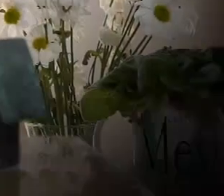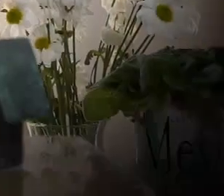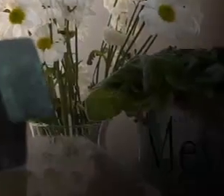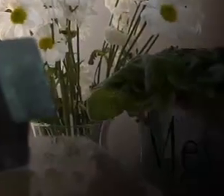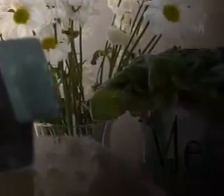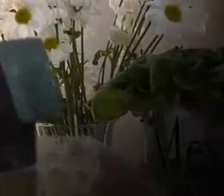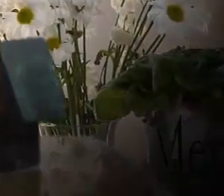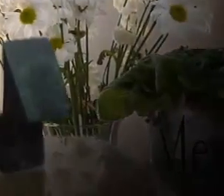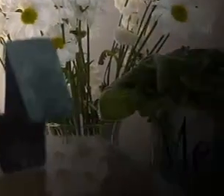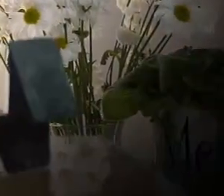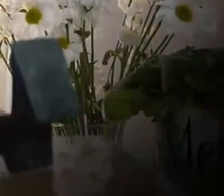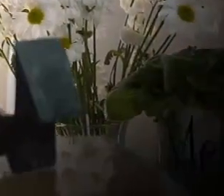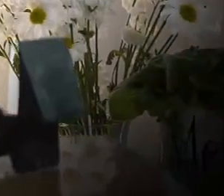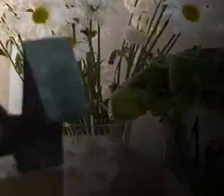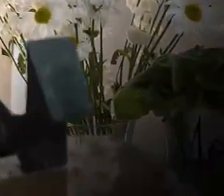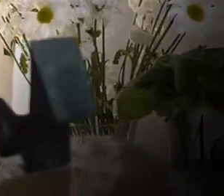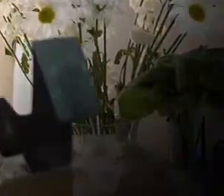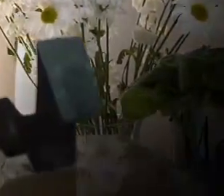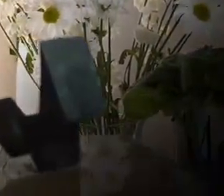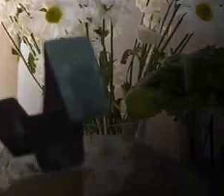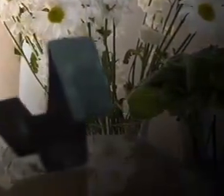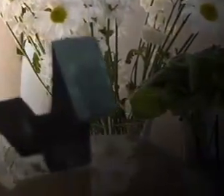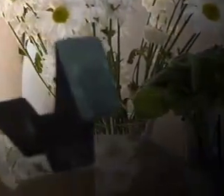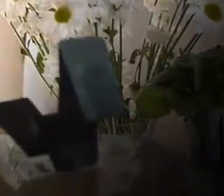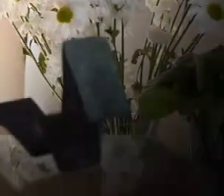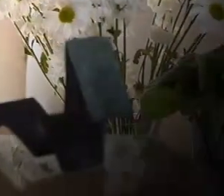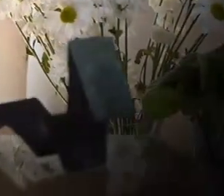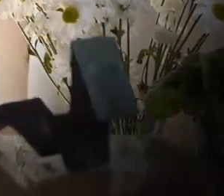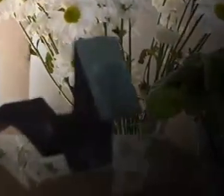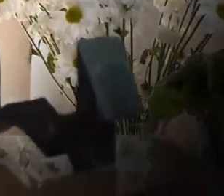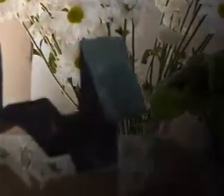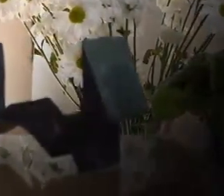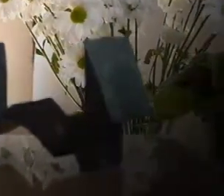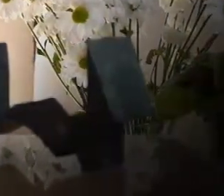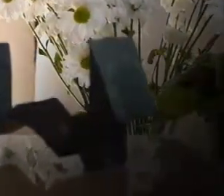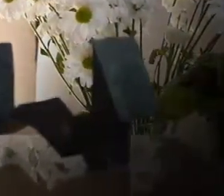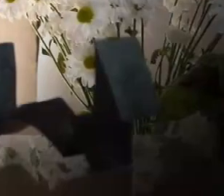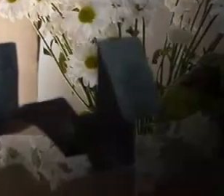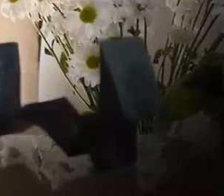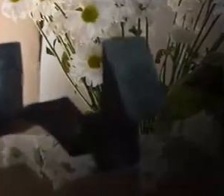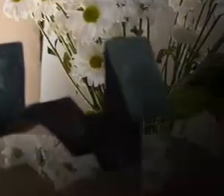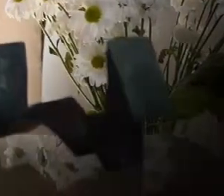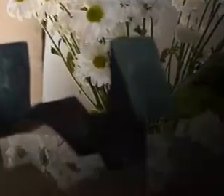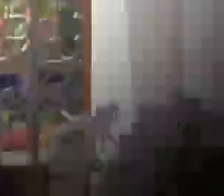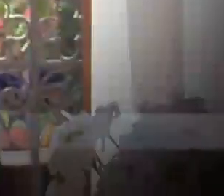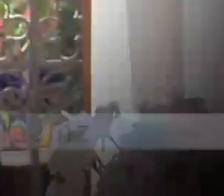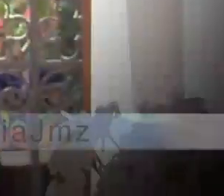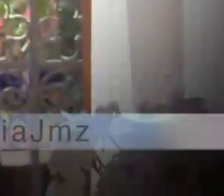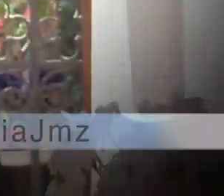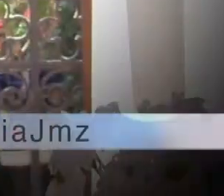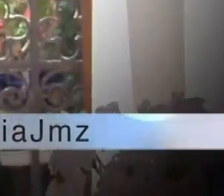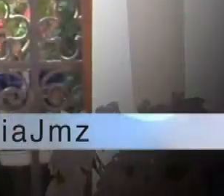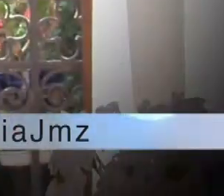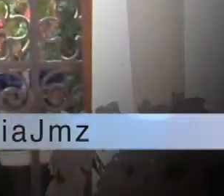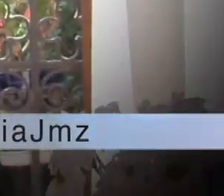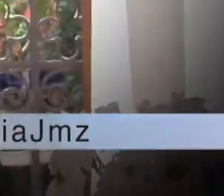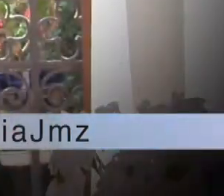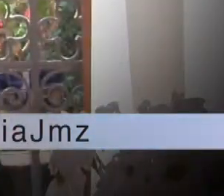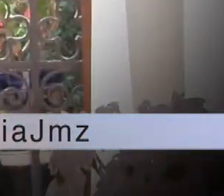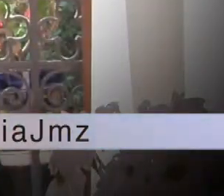que se repiten constantemente a lo largo del libro y cuyas historias se van vinculando entre sí.